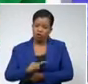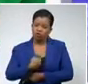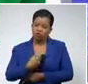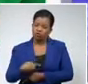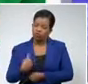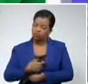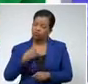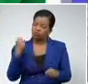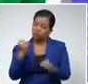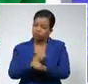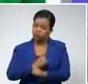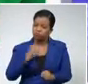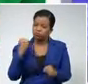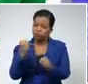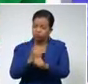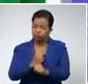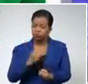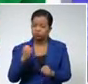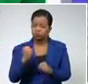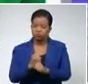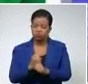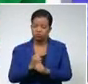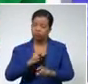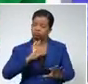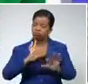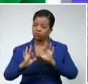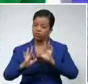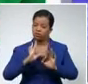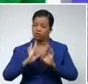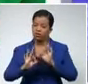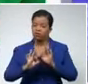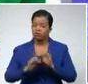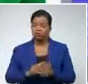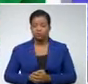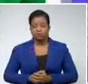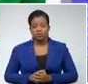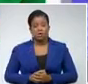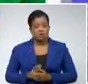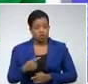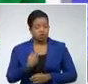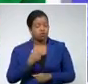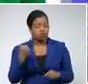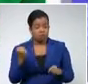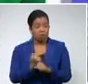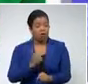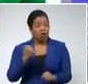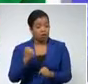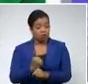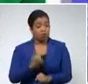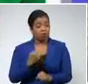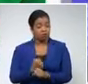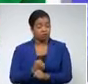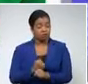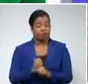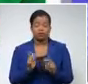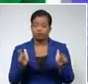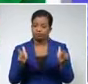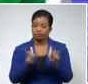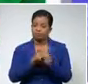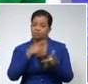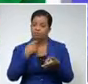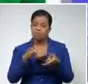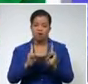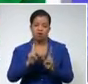realiza, es elevada y trabajamos realmente para su disminución.